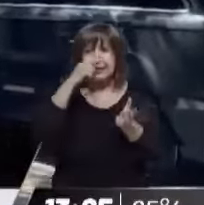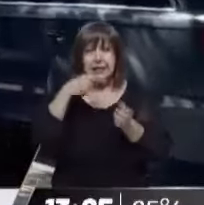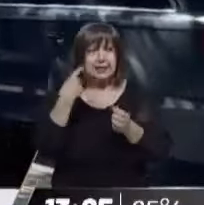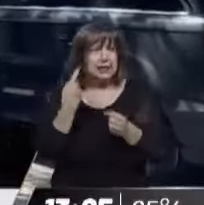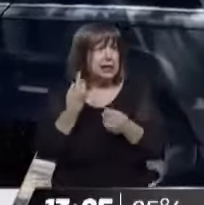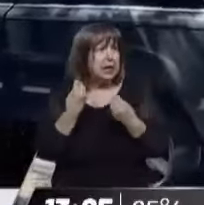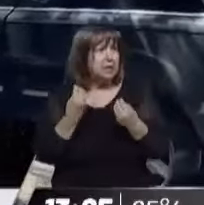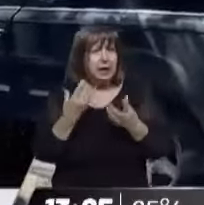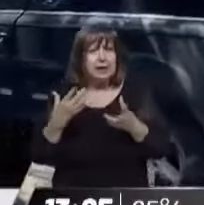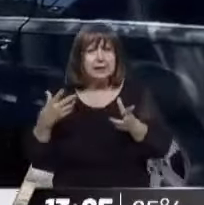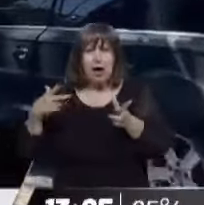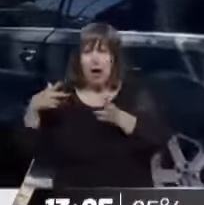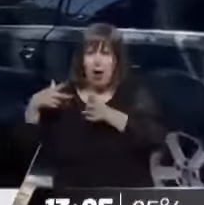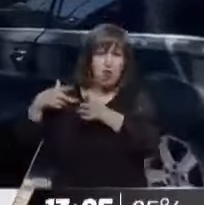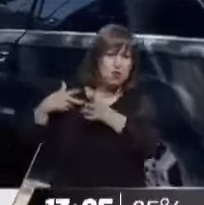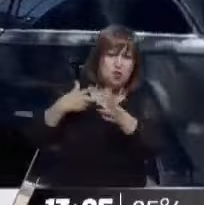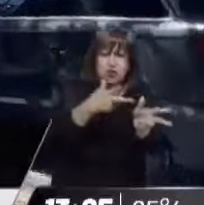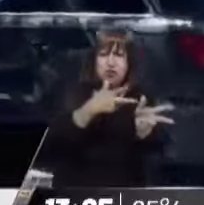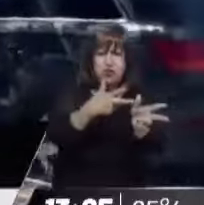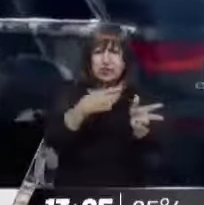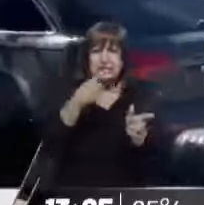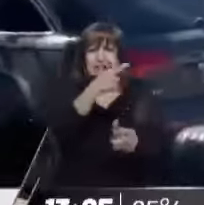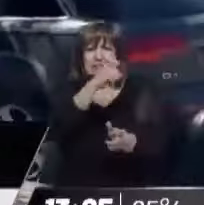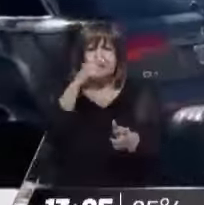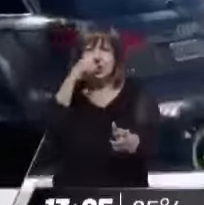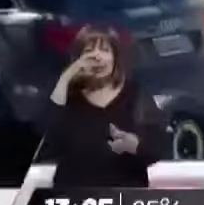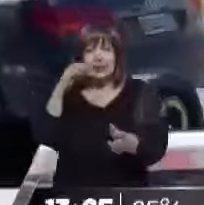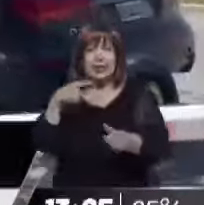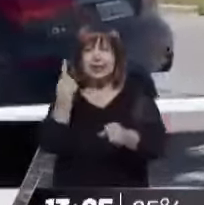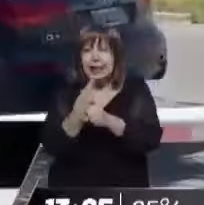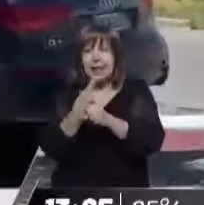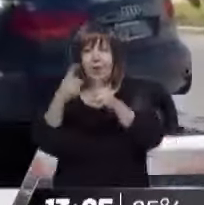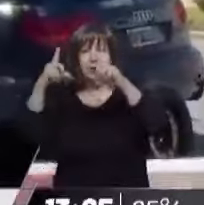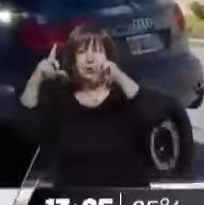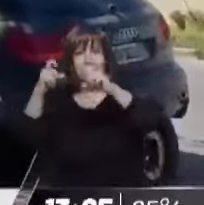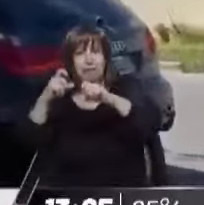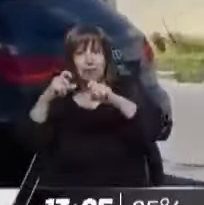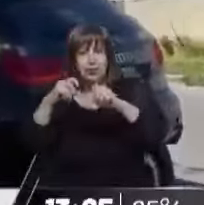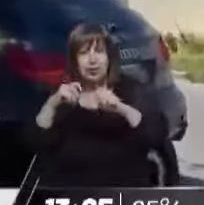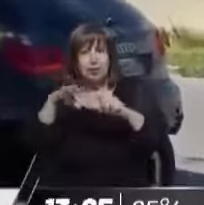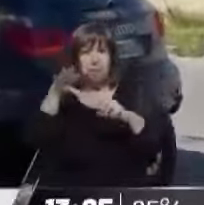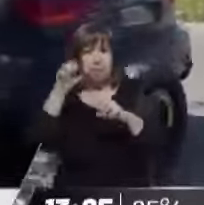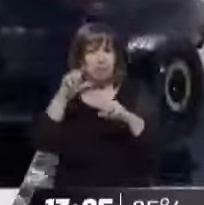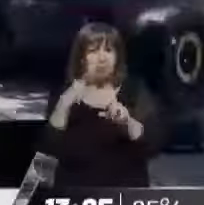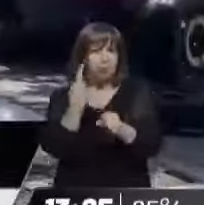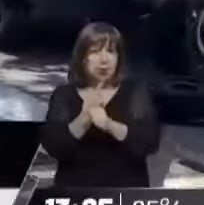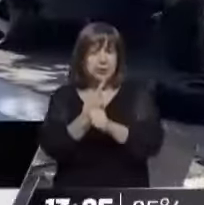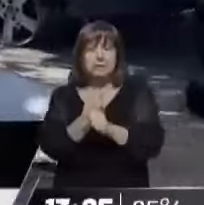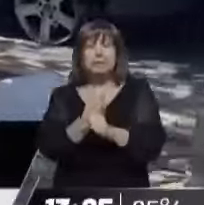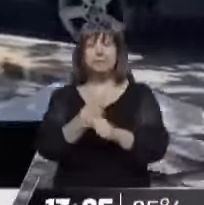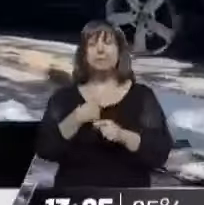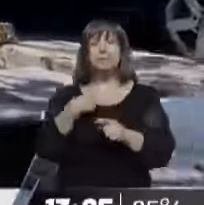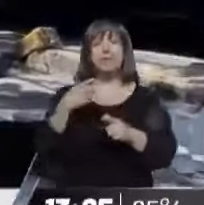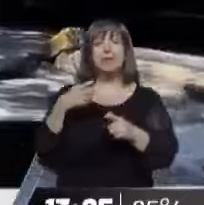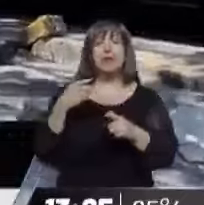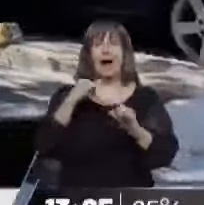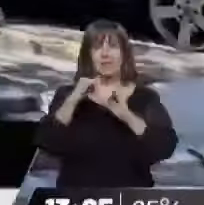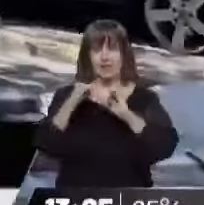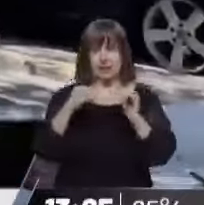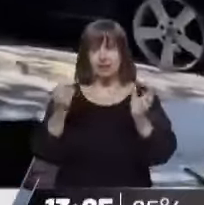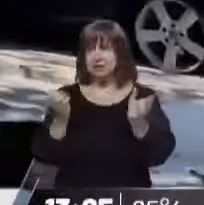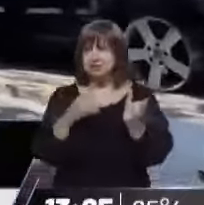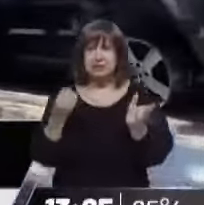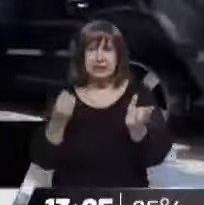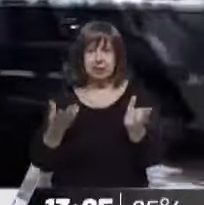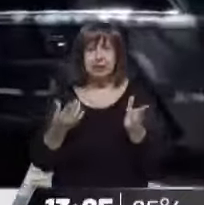video, porque pasaban, a ver, 170 kilómetros por hora, como dice Noelia. Lo último que te aporto, ya para que continúes vos. De esta